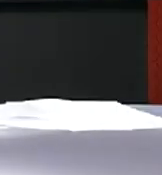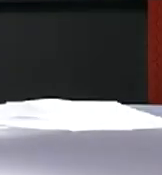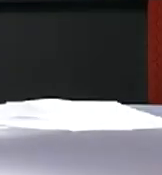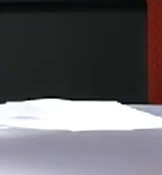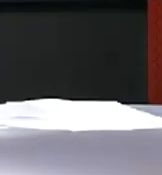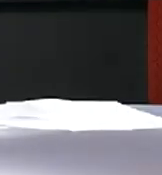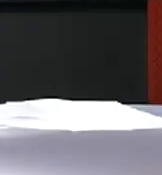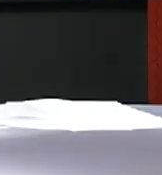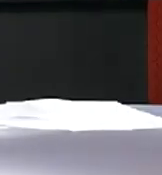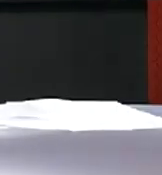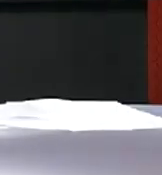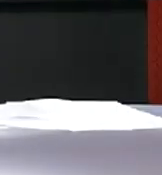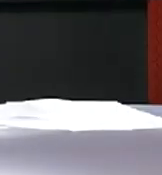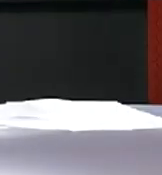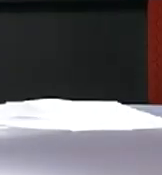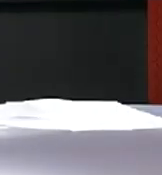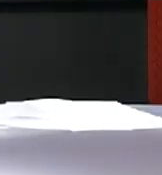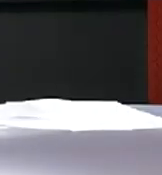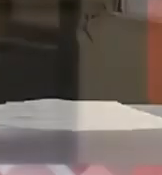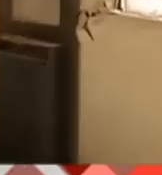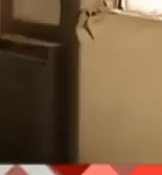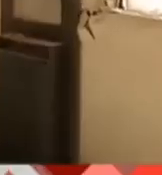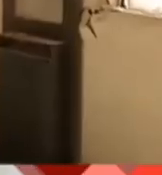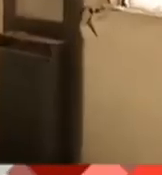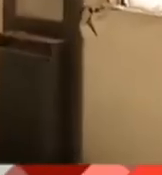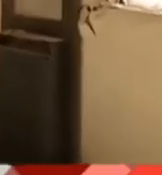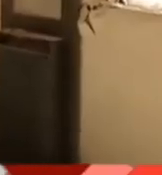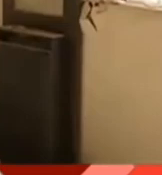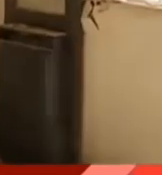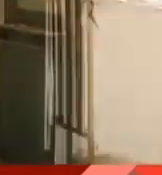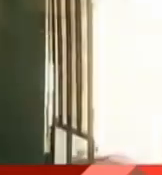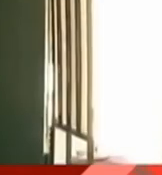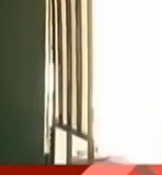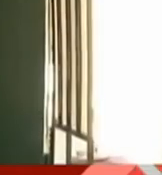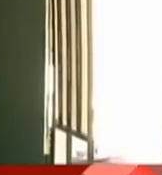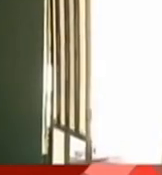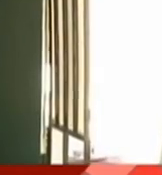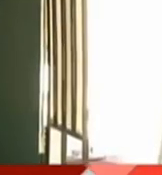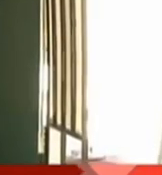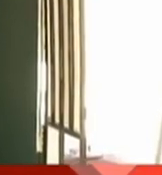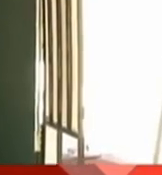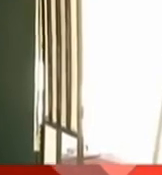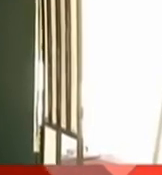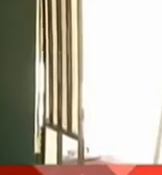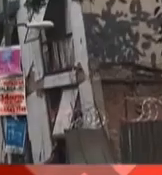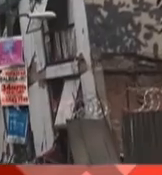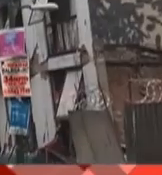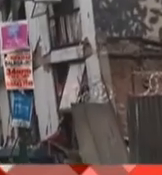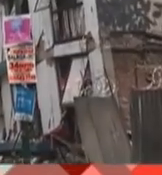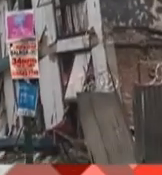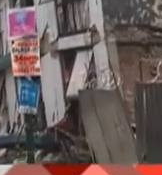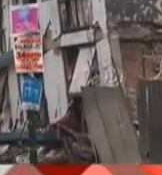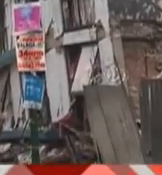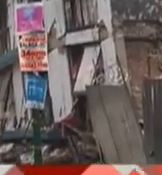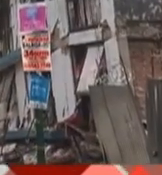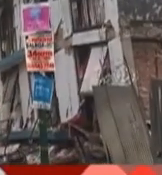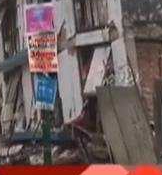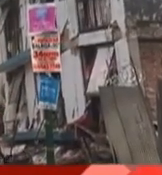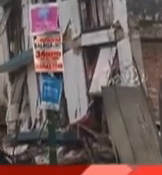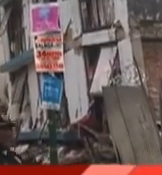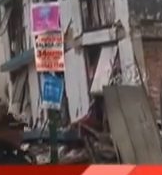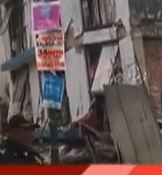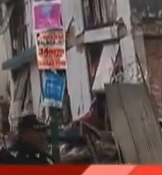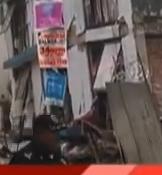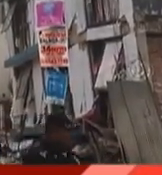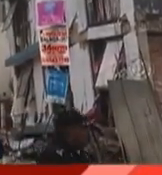Un juez federal suspendió la demolición del edificio ubicado en Saratoga 714 en Portales. Esto debido a un amparo